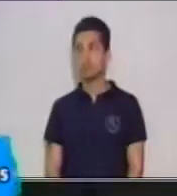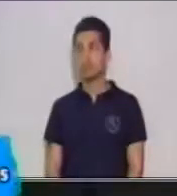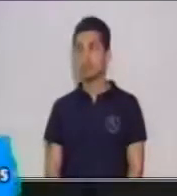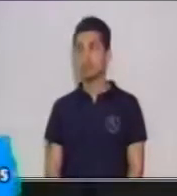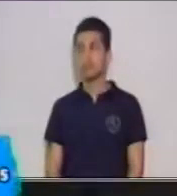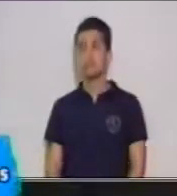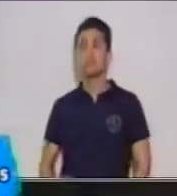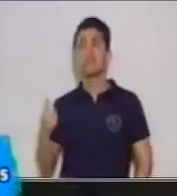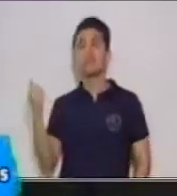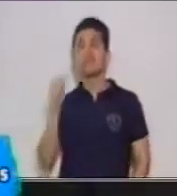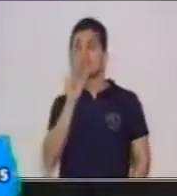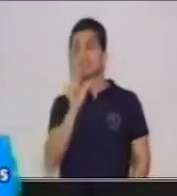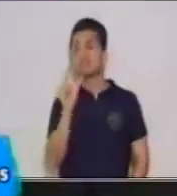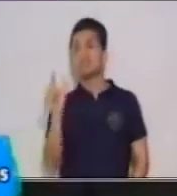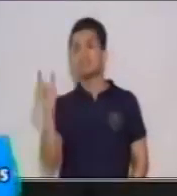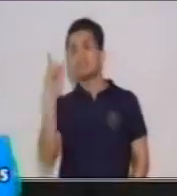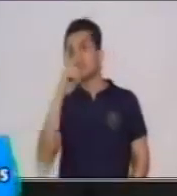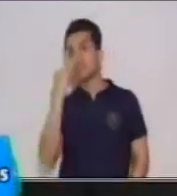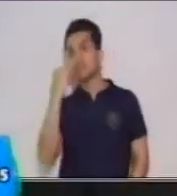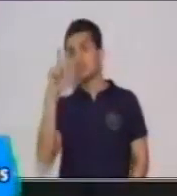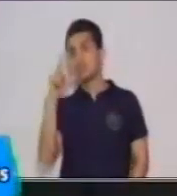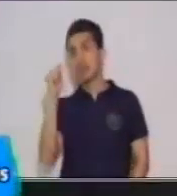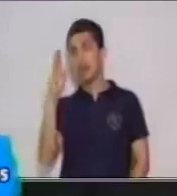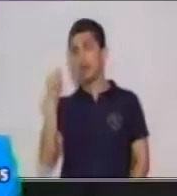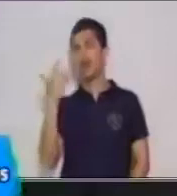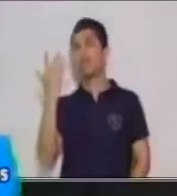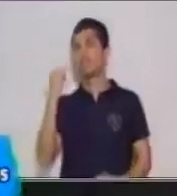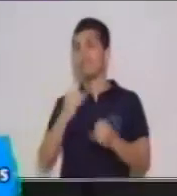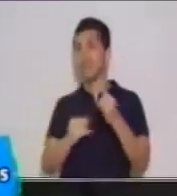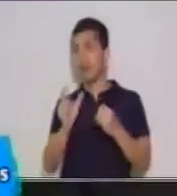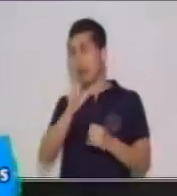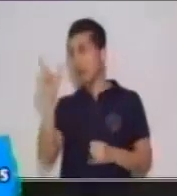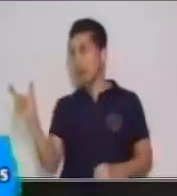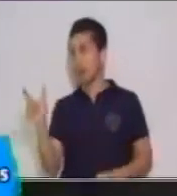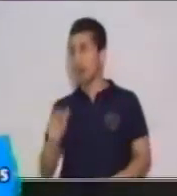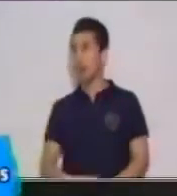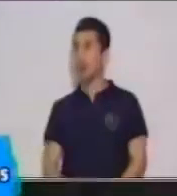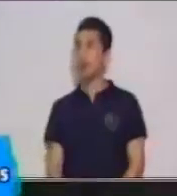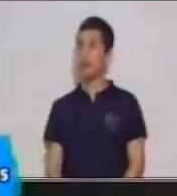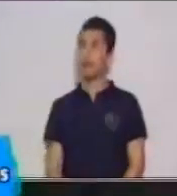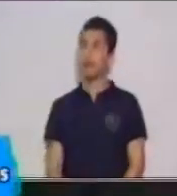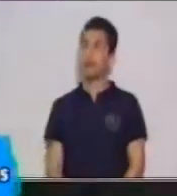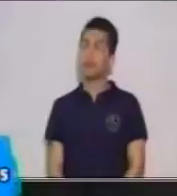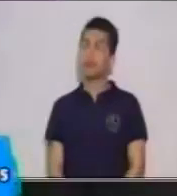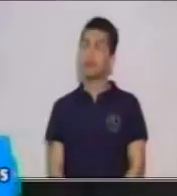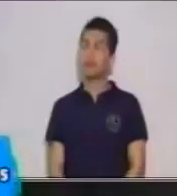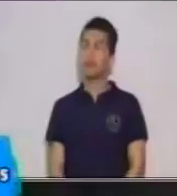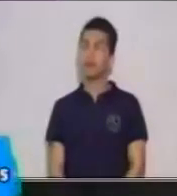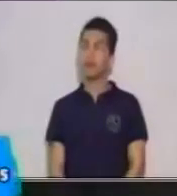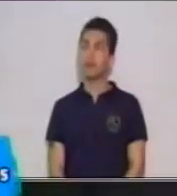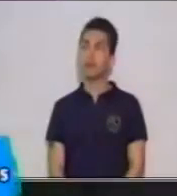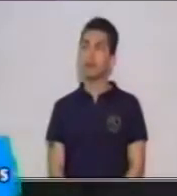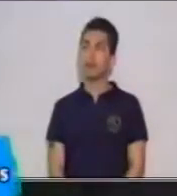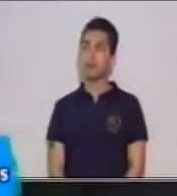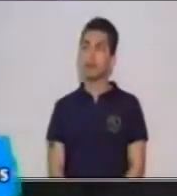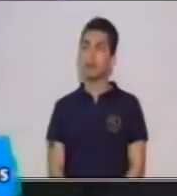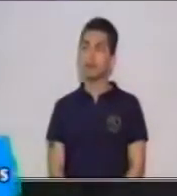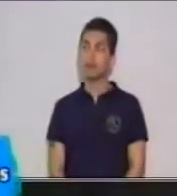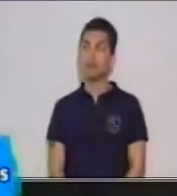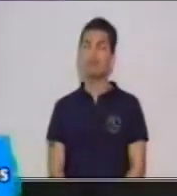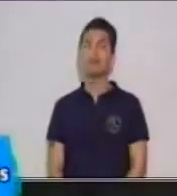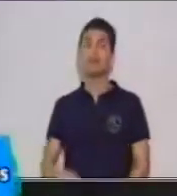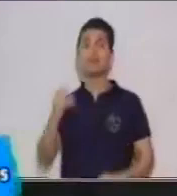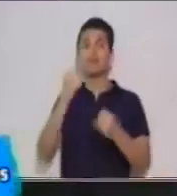Esa sílaba va al final y nos damos cuenta que termina con